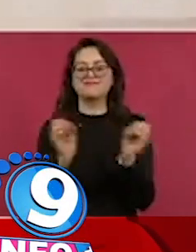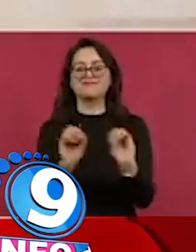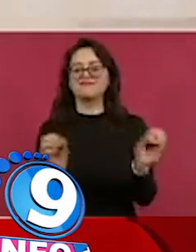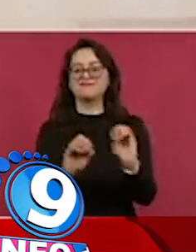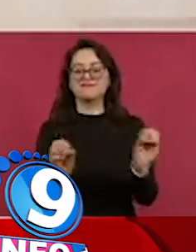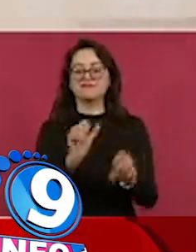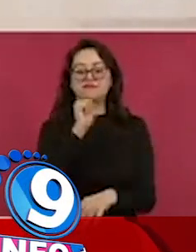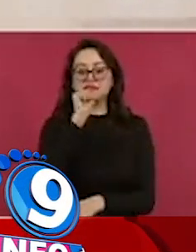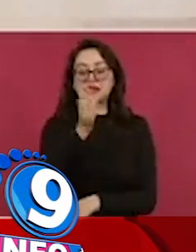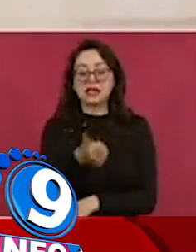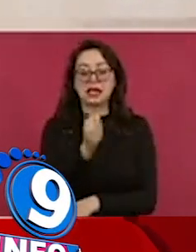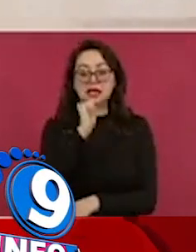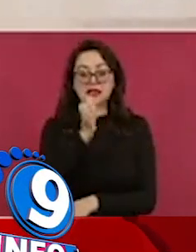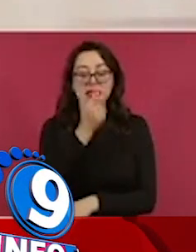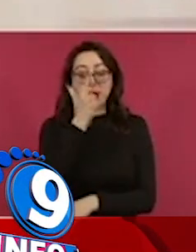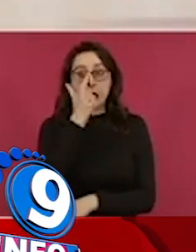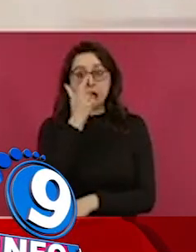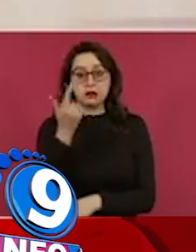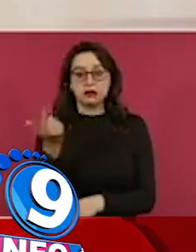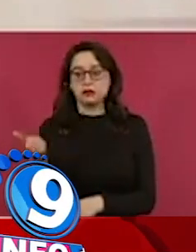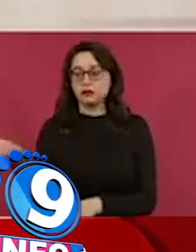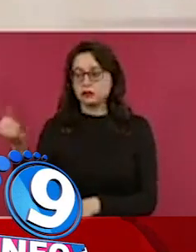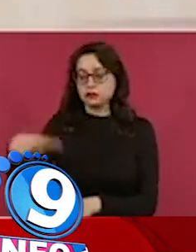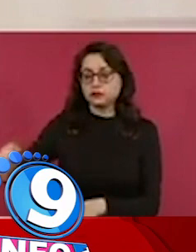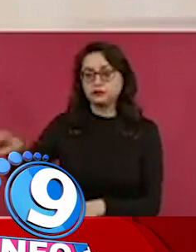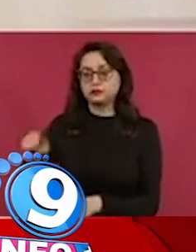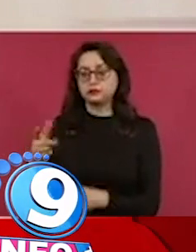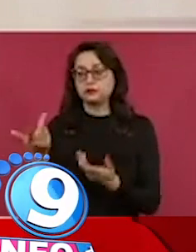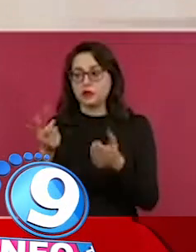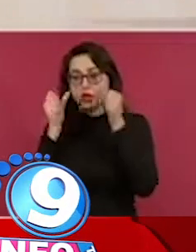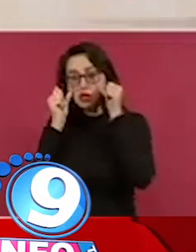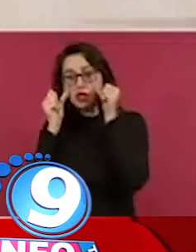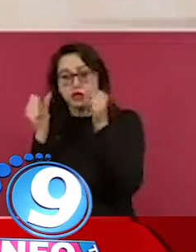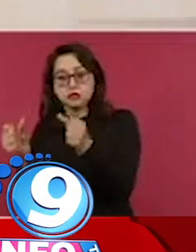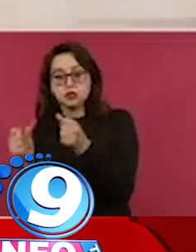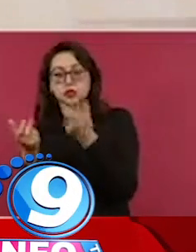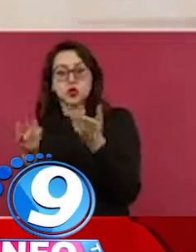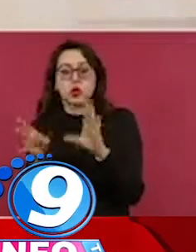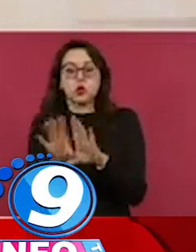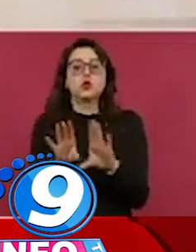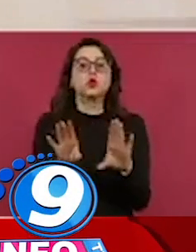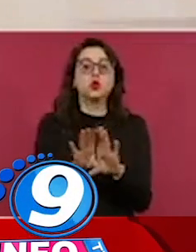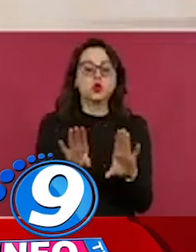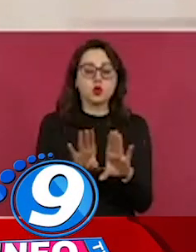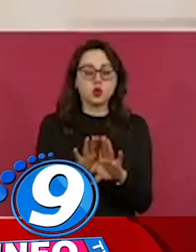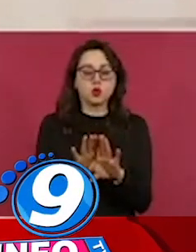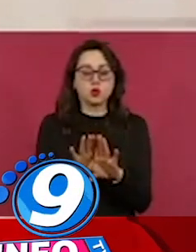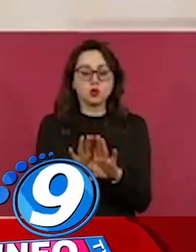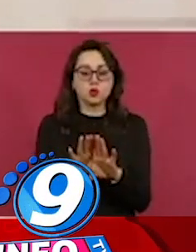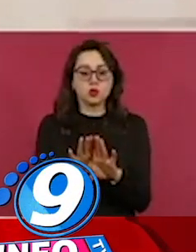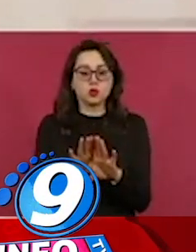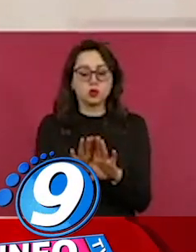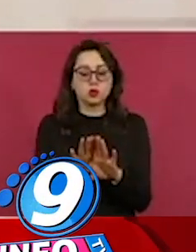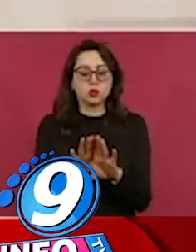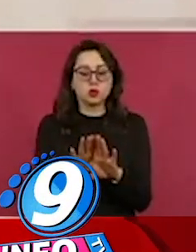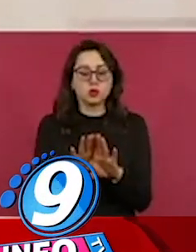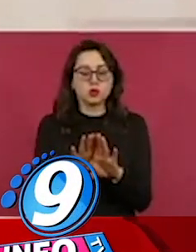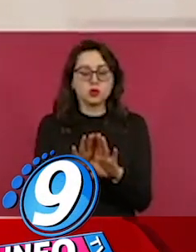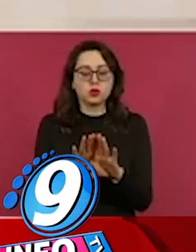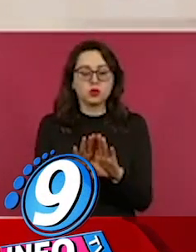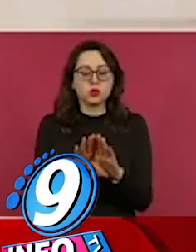y es dirigida a esta población